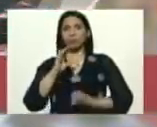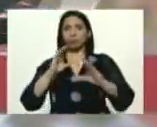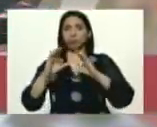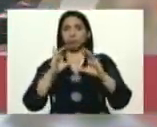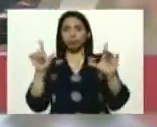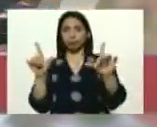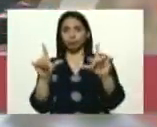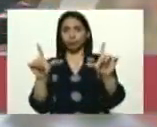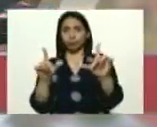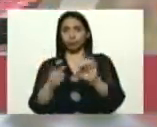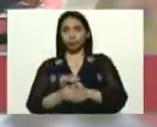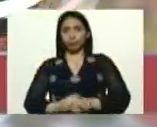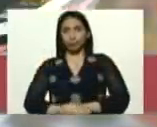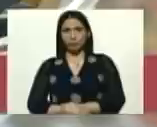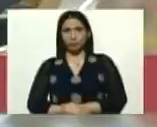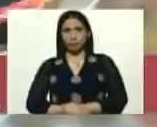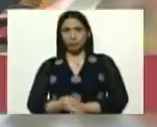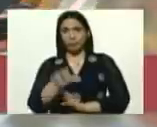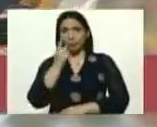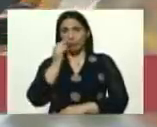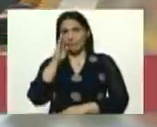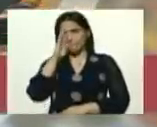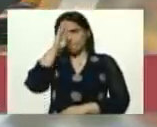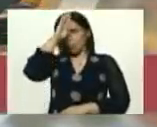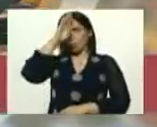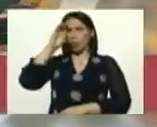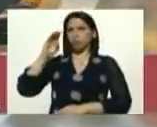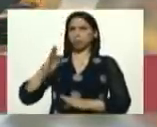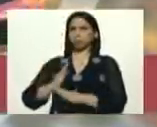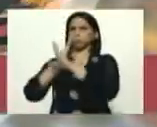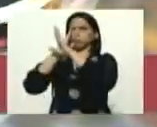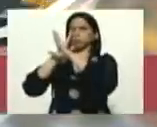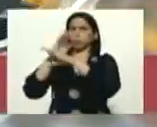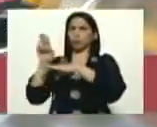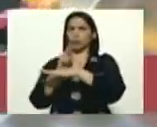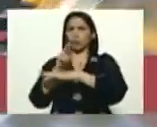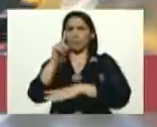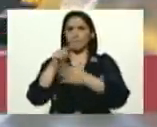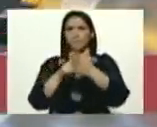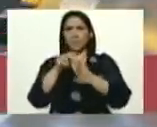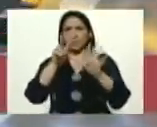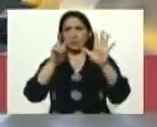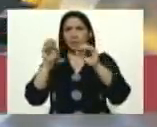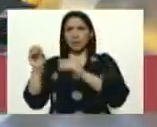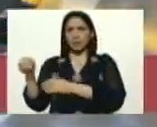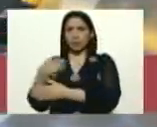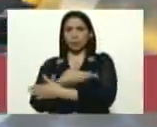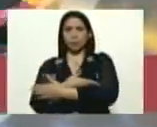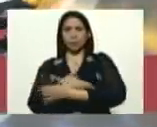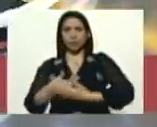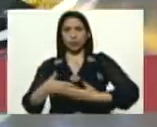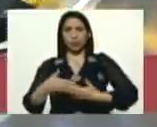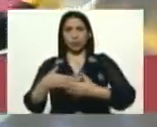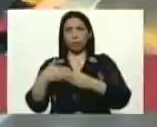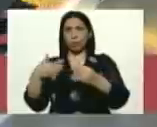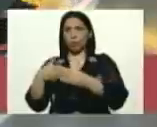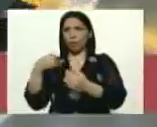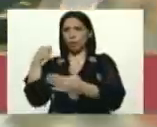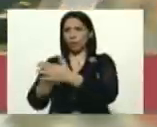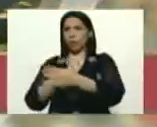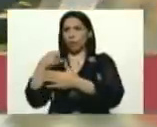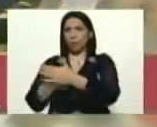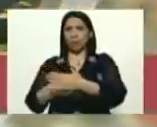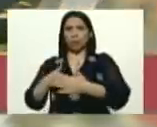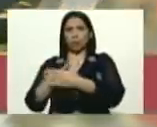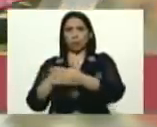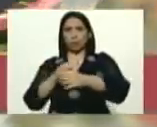comunicación. El señor Bolsonaro bloquea el uso de 1.700 millones de dólares en el combate al